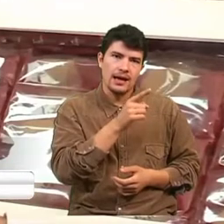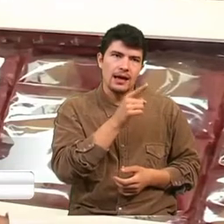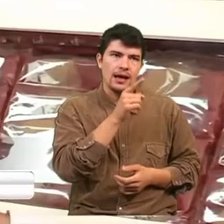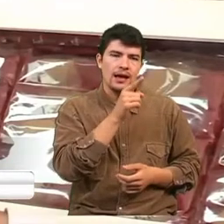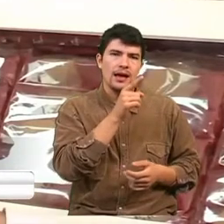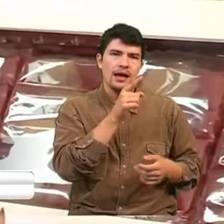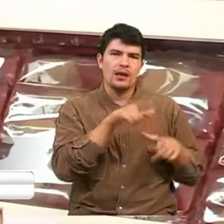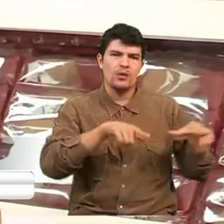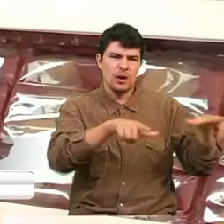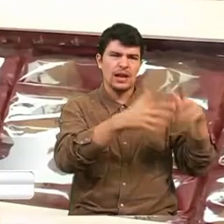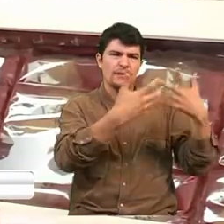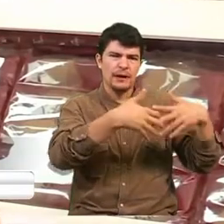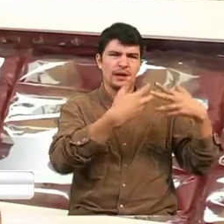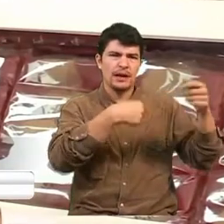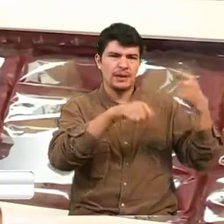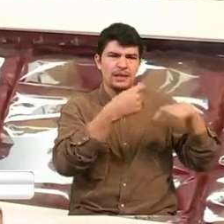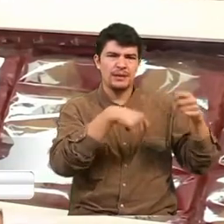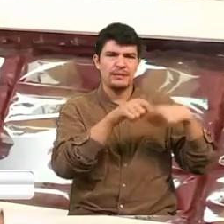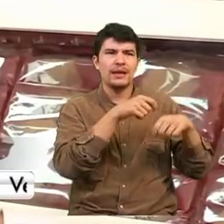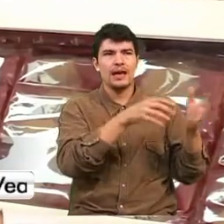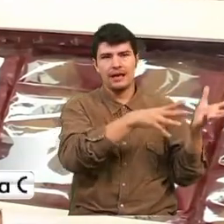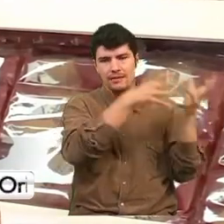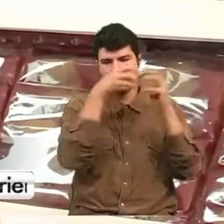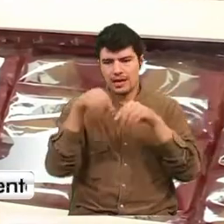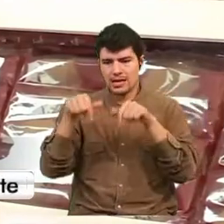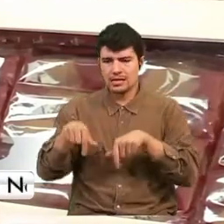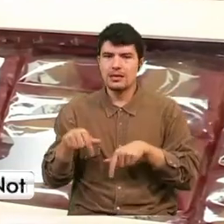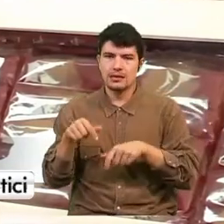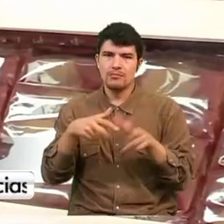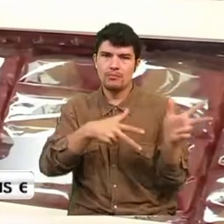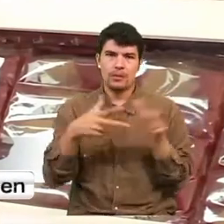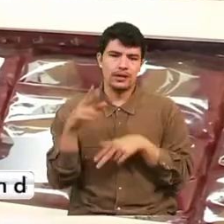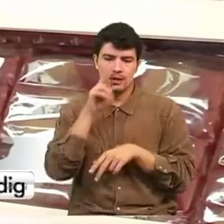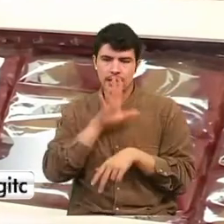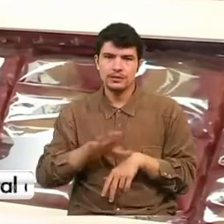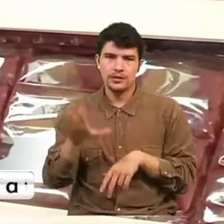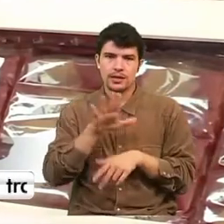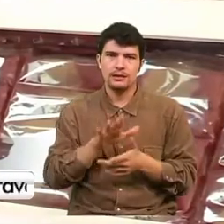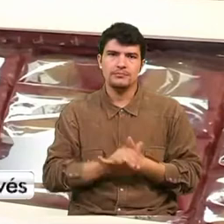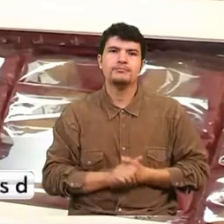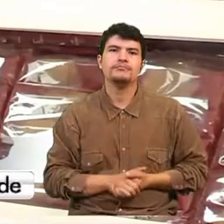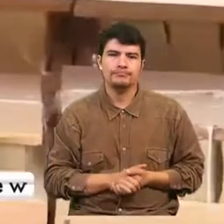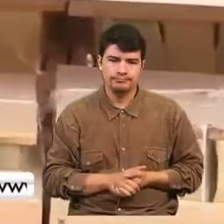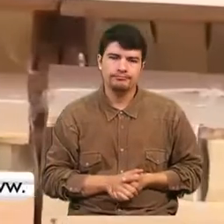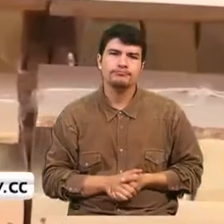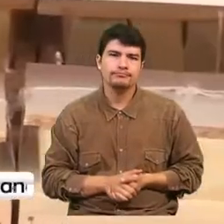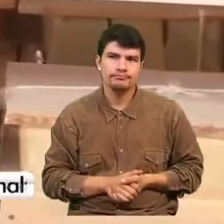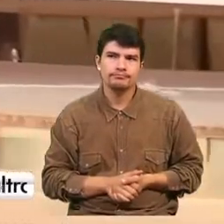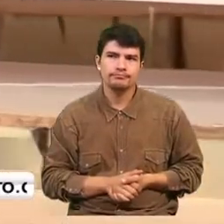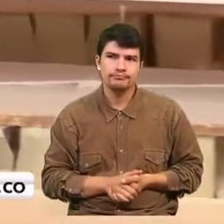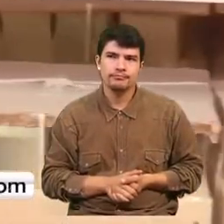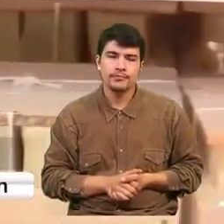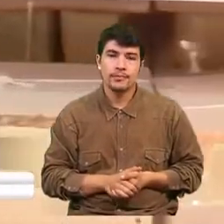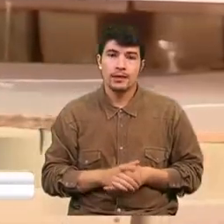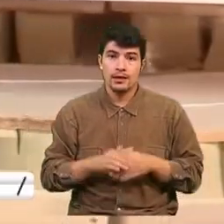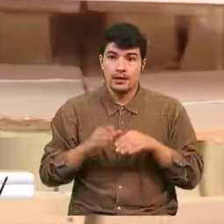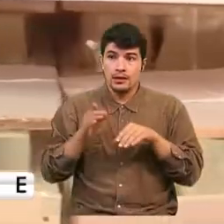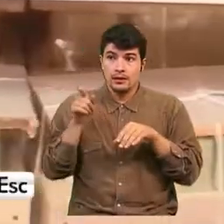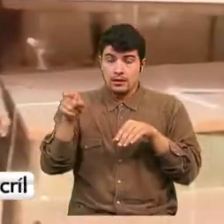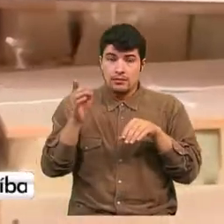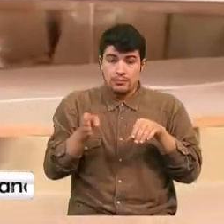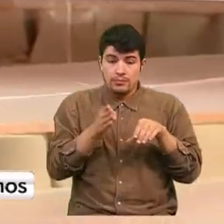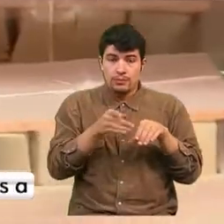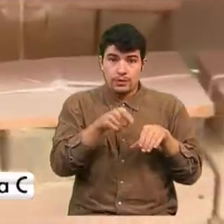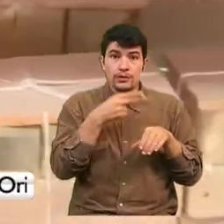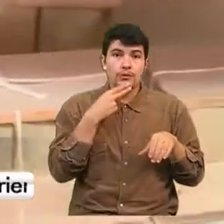punto de venta, son puntos de ventas que las fábricas de Vélez le dan a uno para que uno, ¿sí? El bocadillo era el